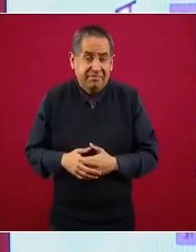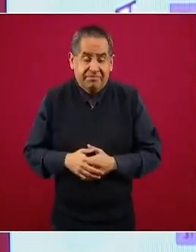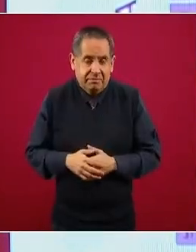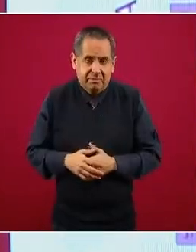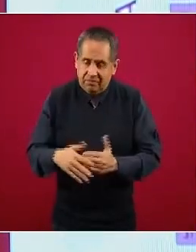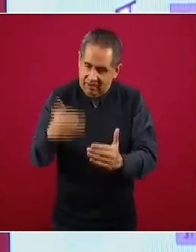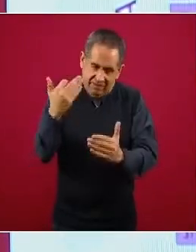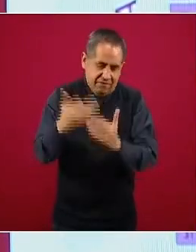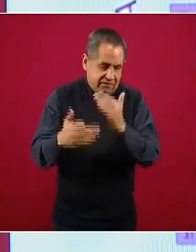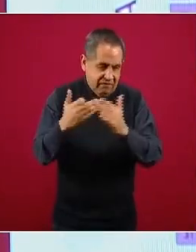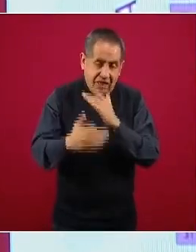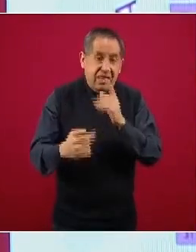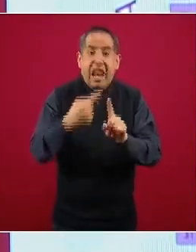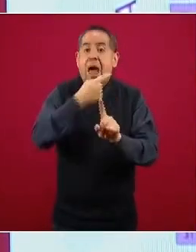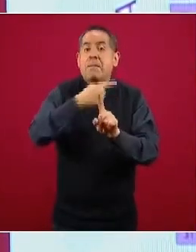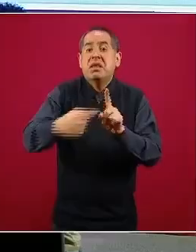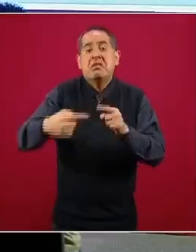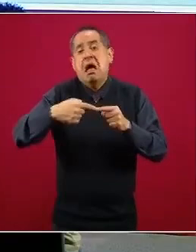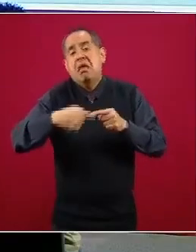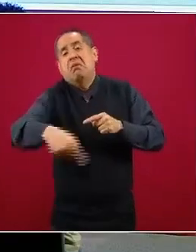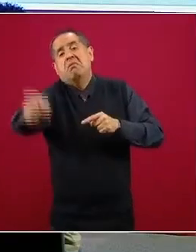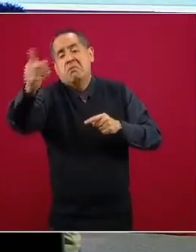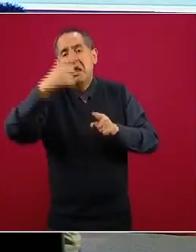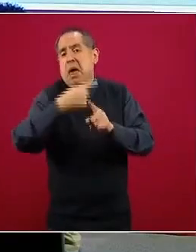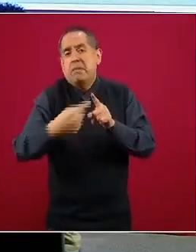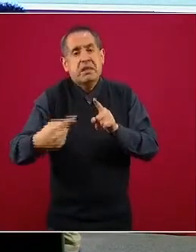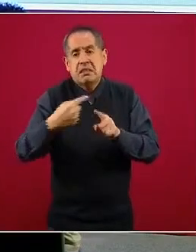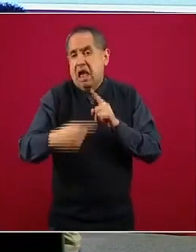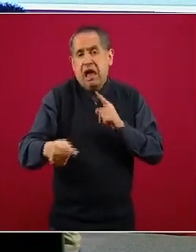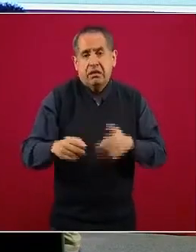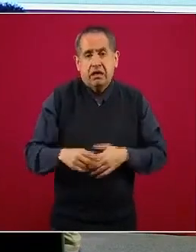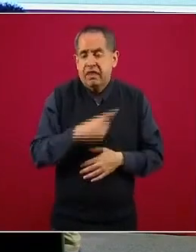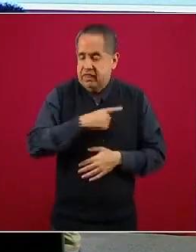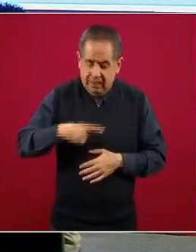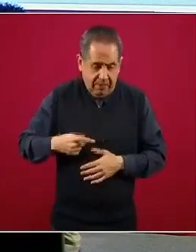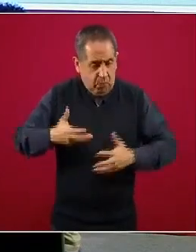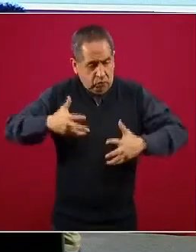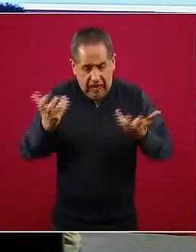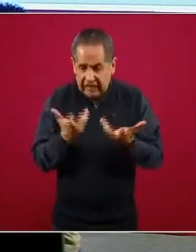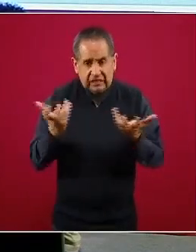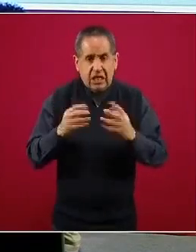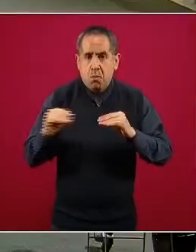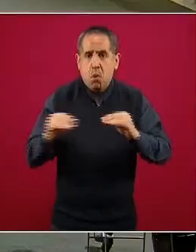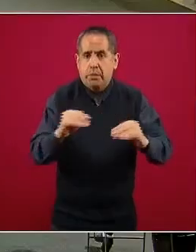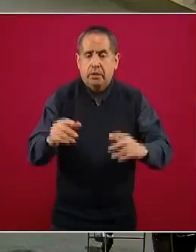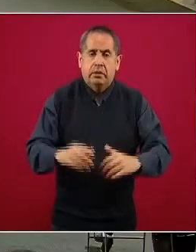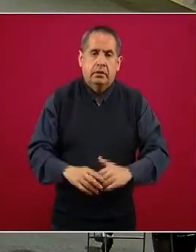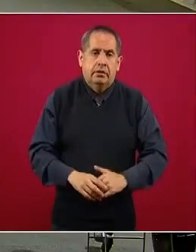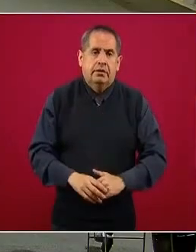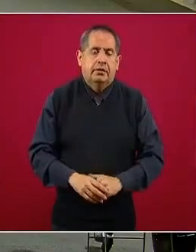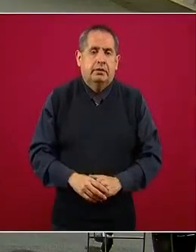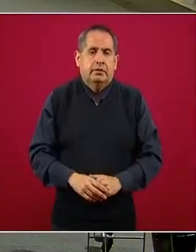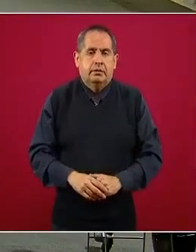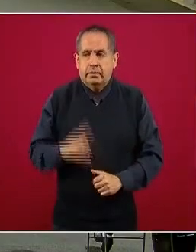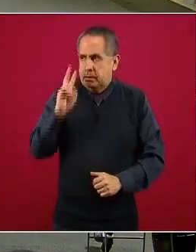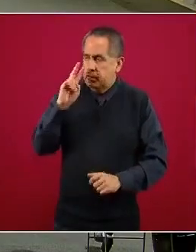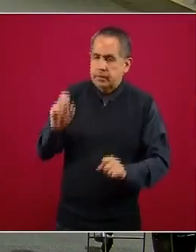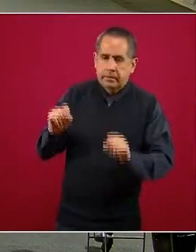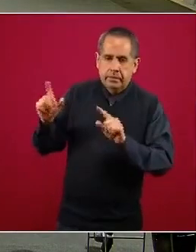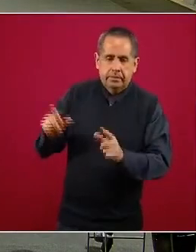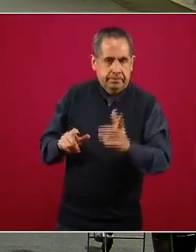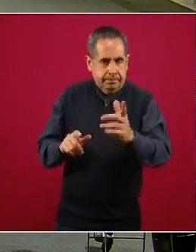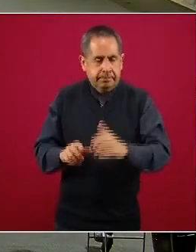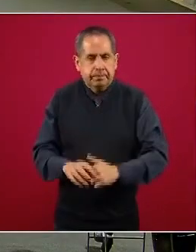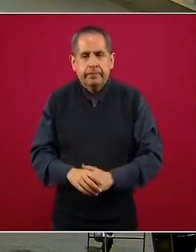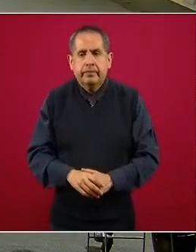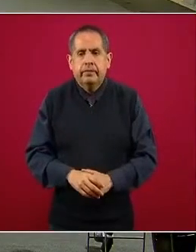todavía la mitad de la epidemia. Tenemos que actuar. Vamos a ver los datos. La primera, por favor.